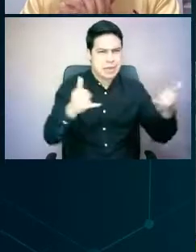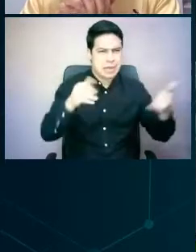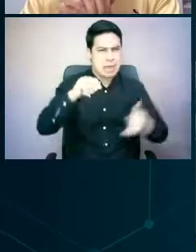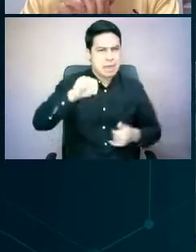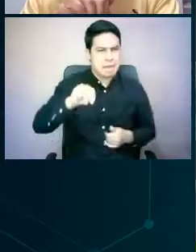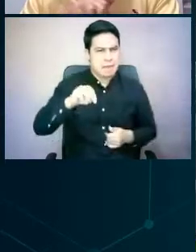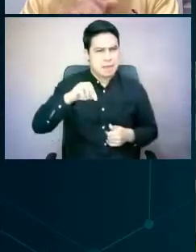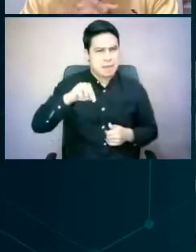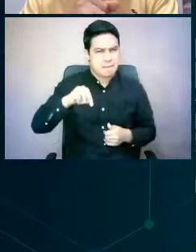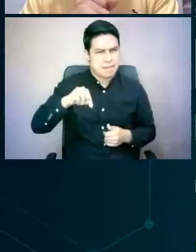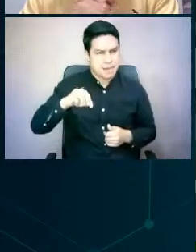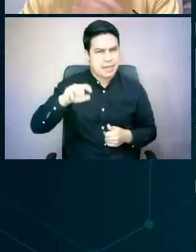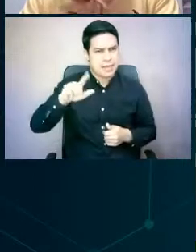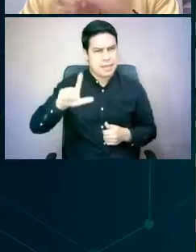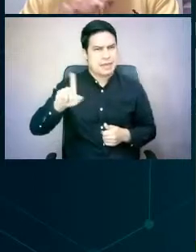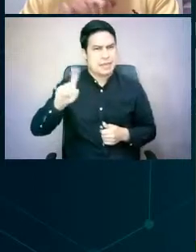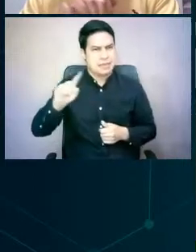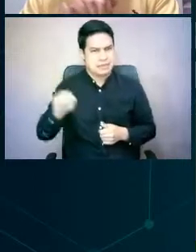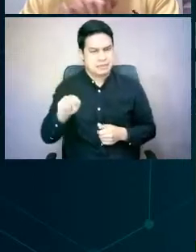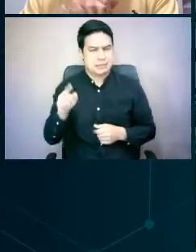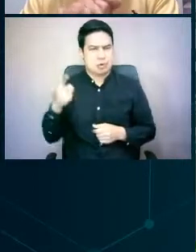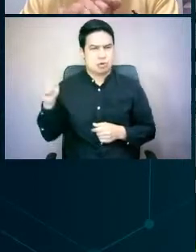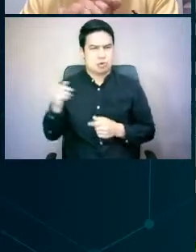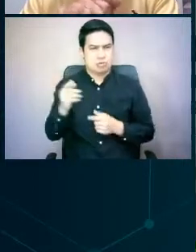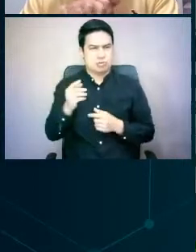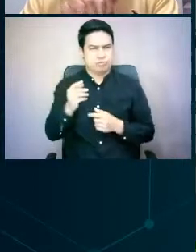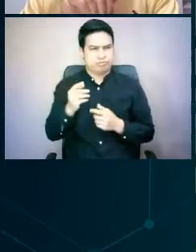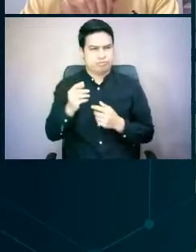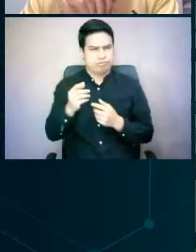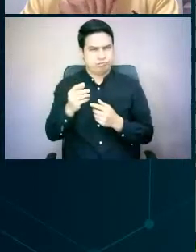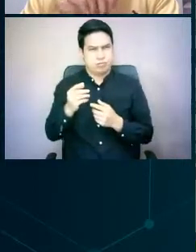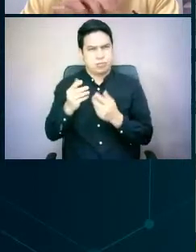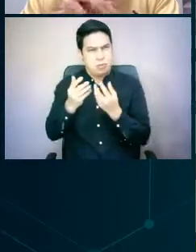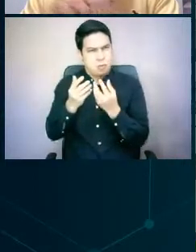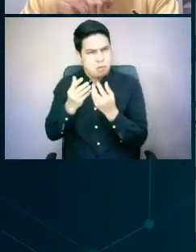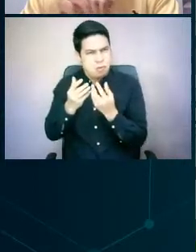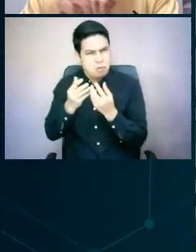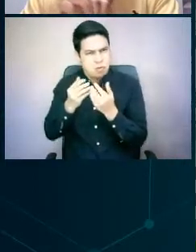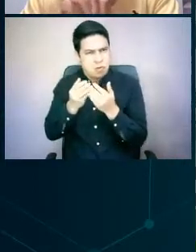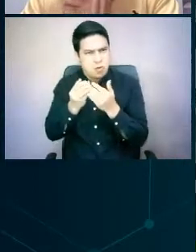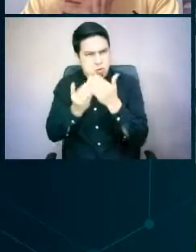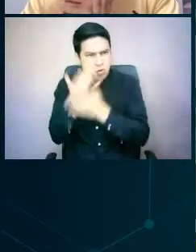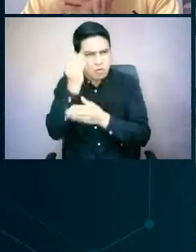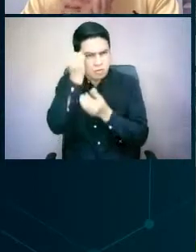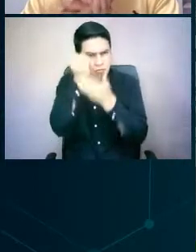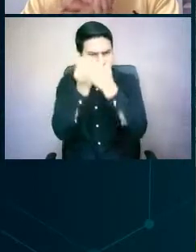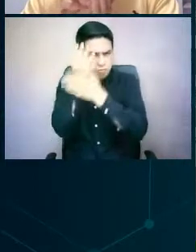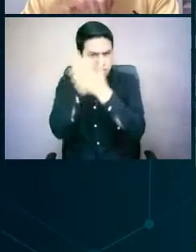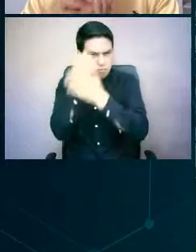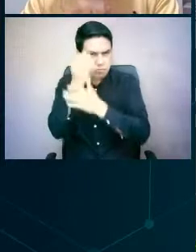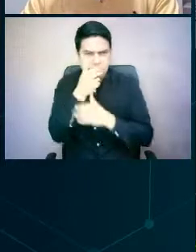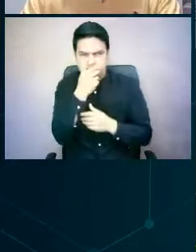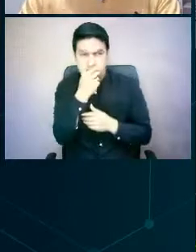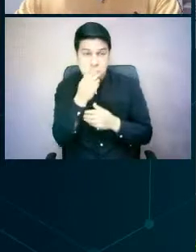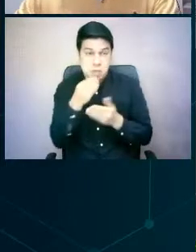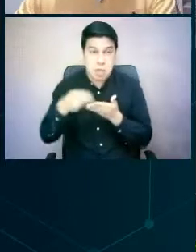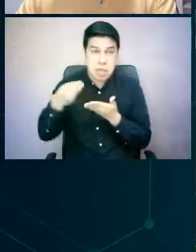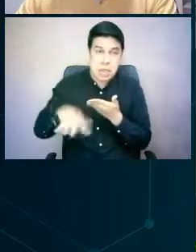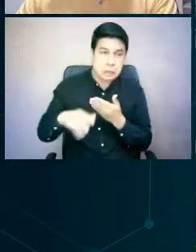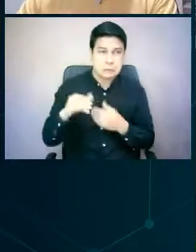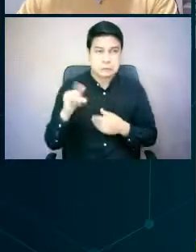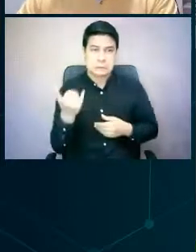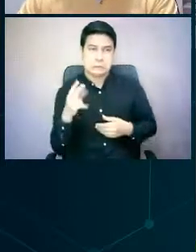MPLS-PM y asegurar con esto la disminución de costos y la reducción de la indisponibilidad de las líneas existentes durante los trabajos